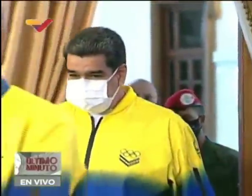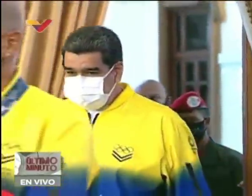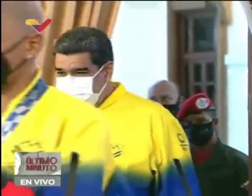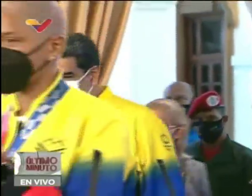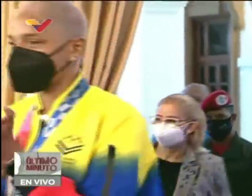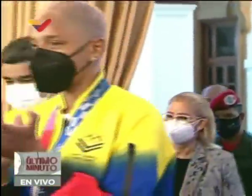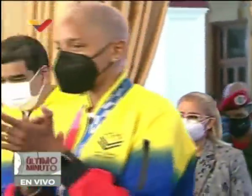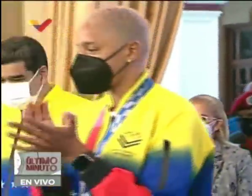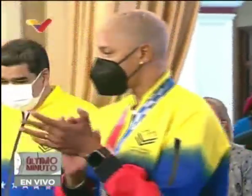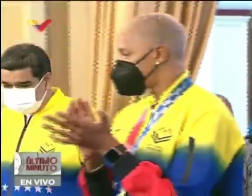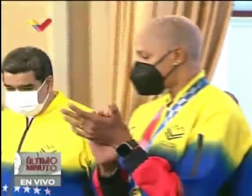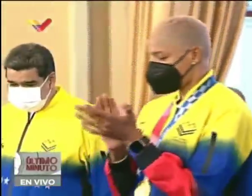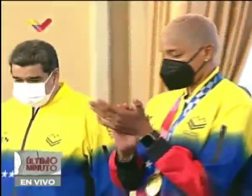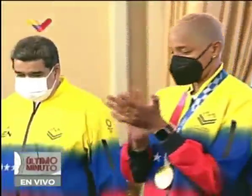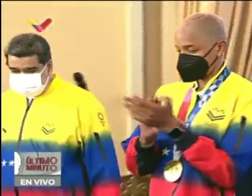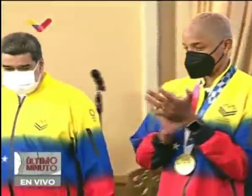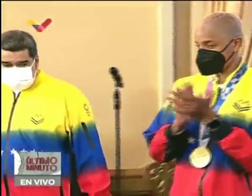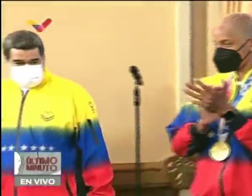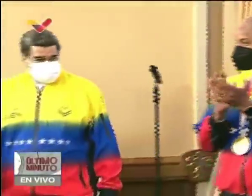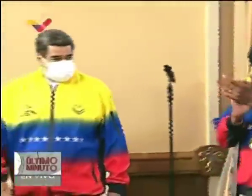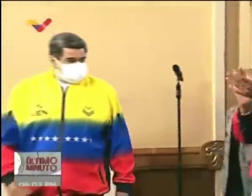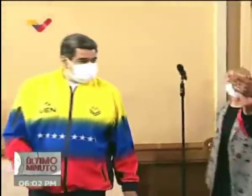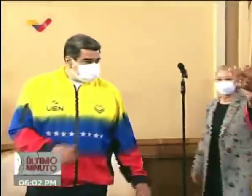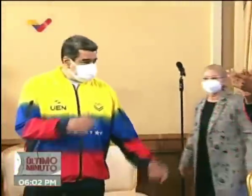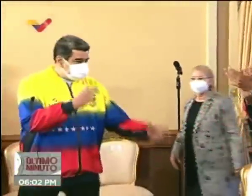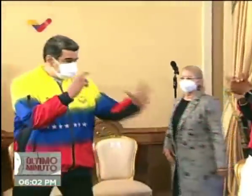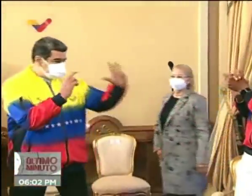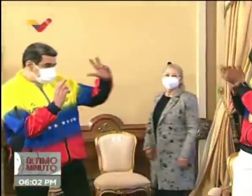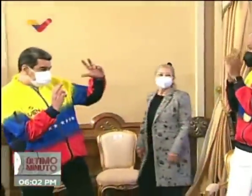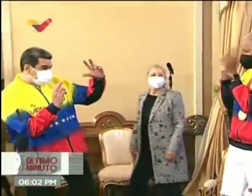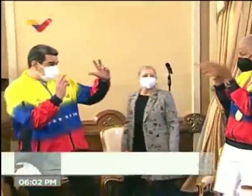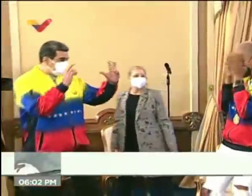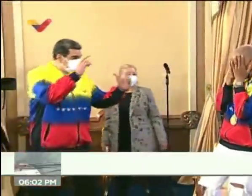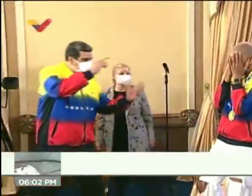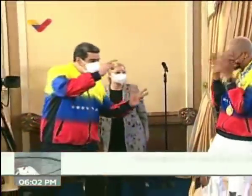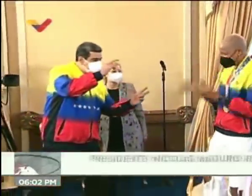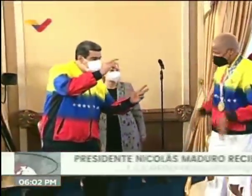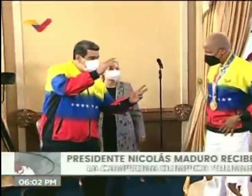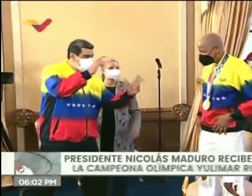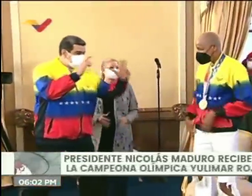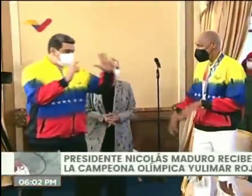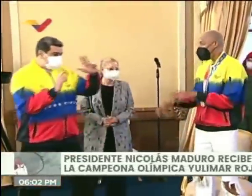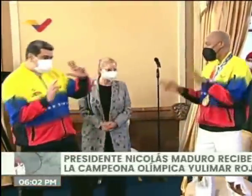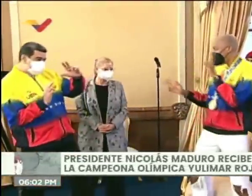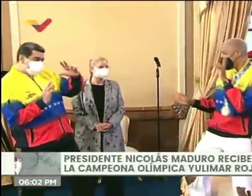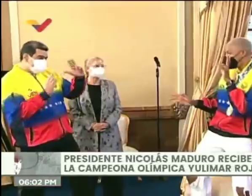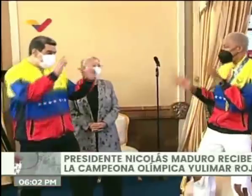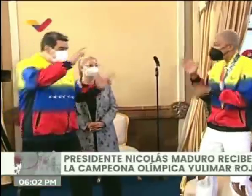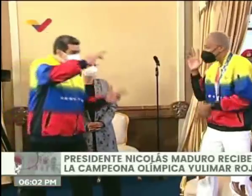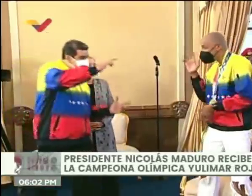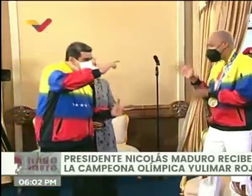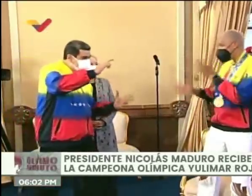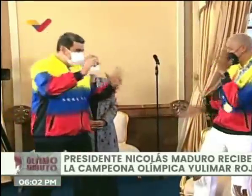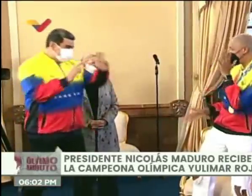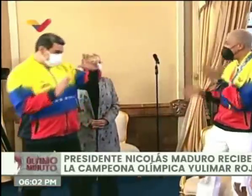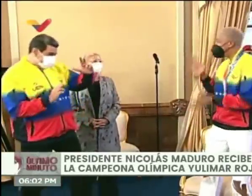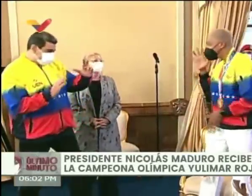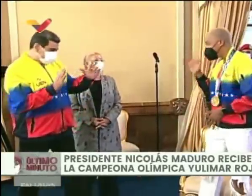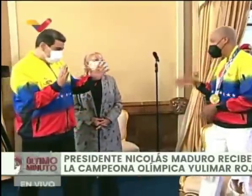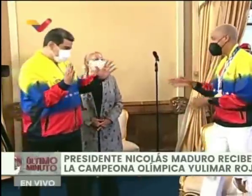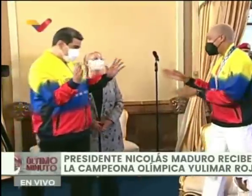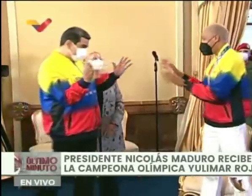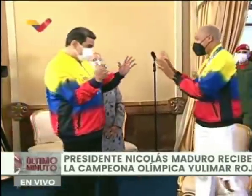primera combatiente y diputada a la Asamblea Nacional, doctora Cilia Flores de Maduro, lidera una jornada de trabajo y recibe en el Palacio